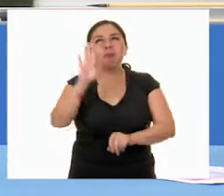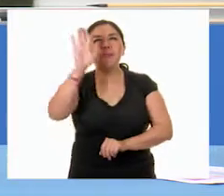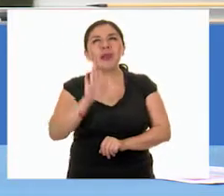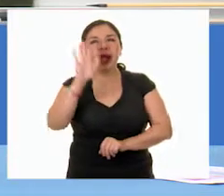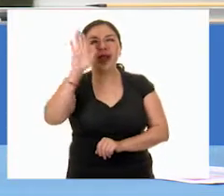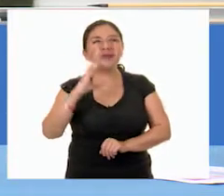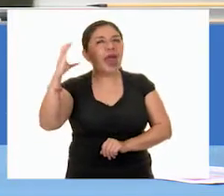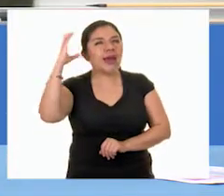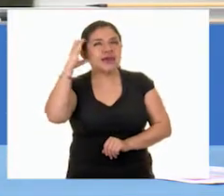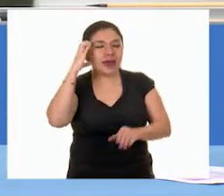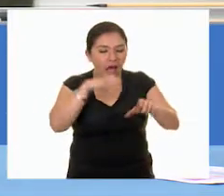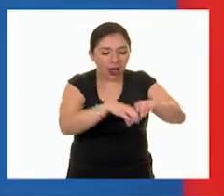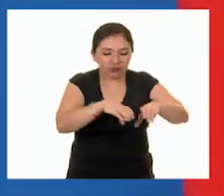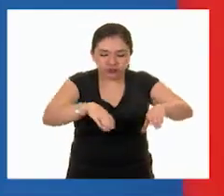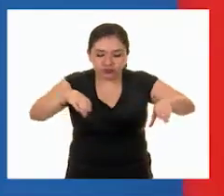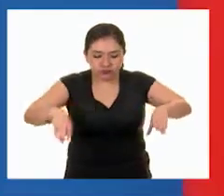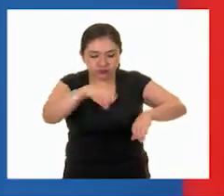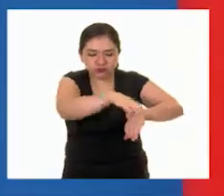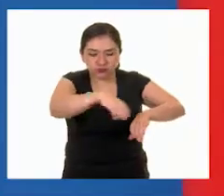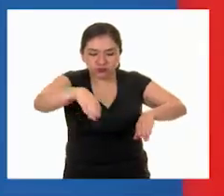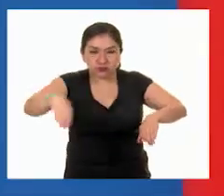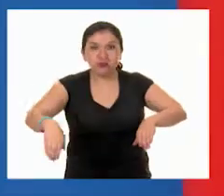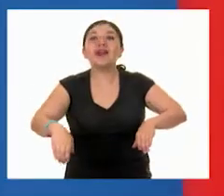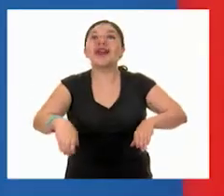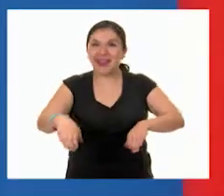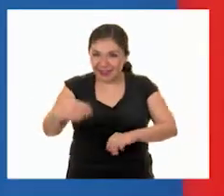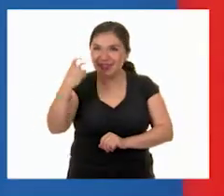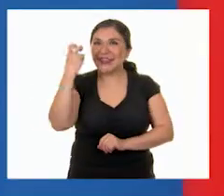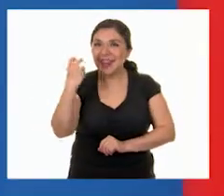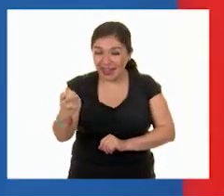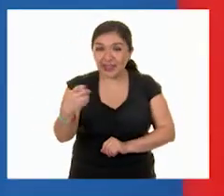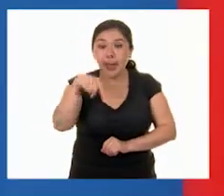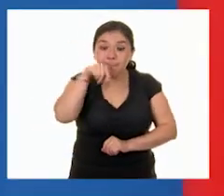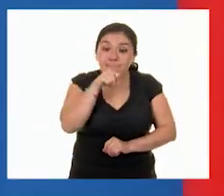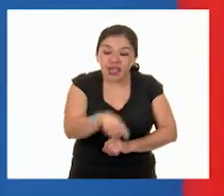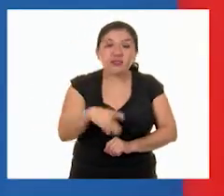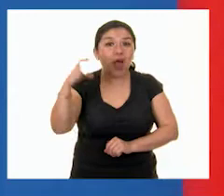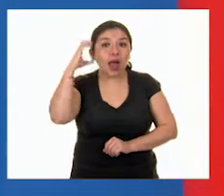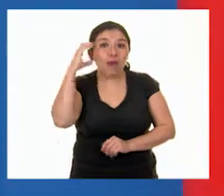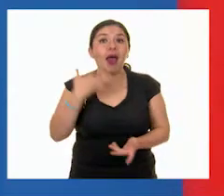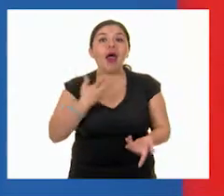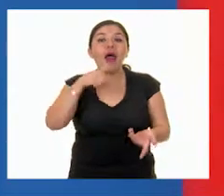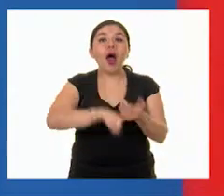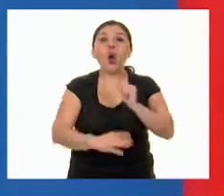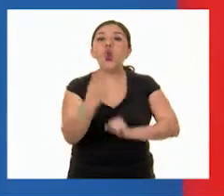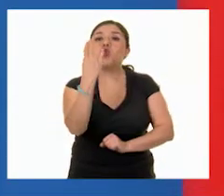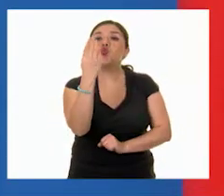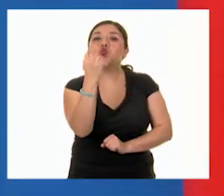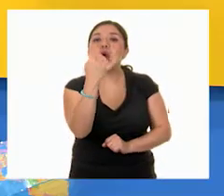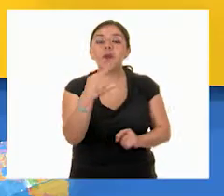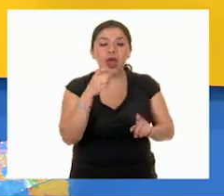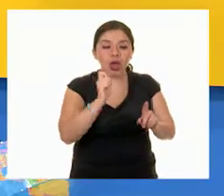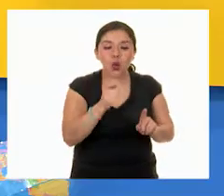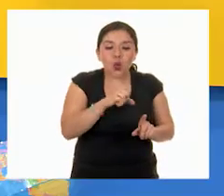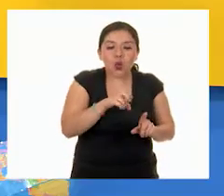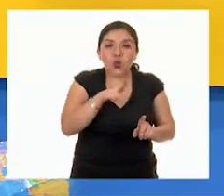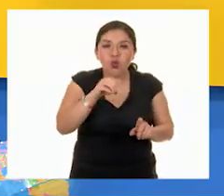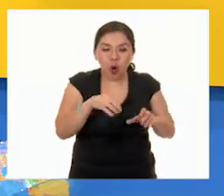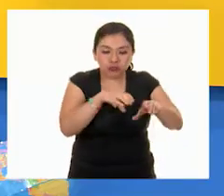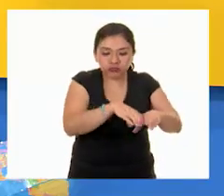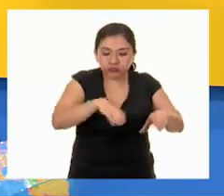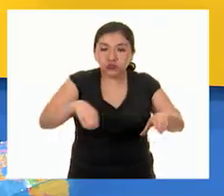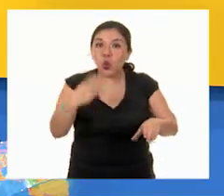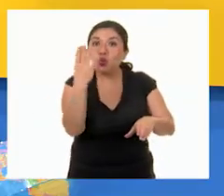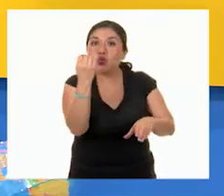cama de cubos, así muy pachoncita. Exacto. Y esa cama está formada por 9 cubos. ¿Y qué